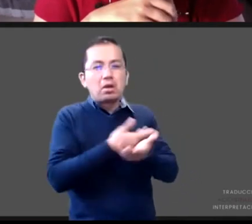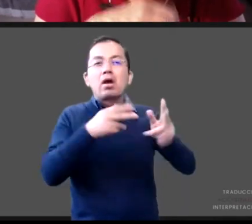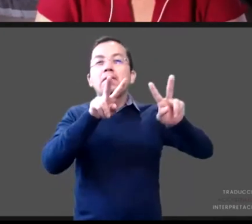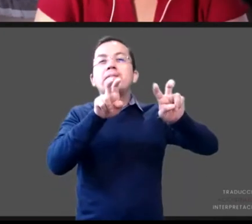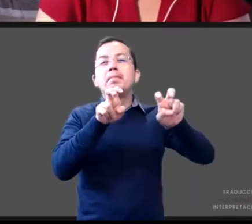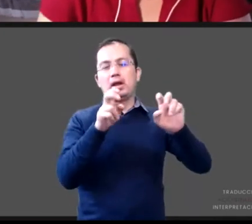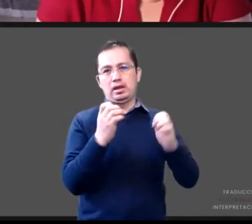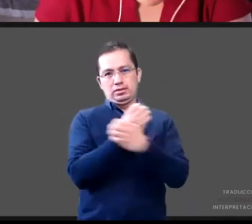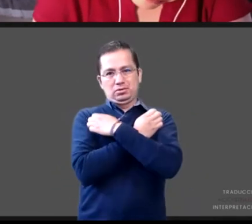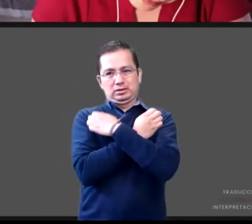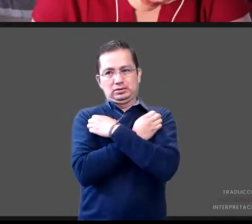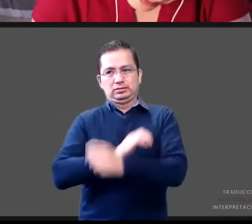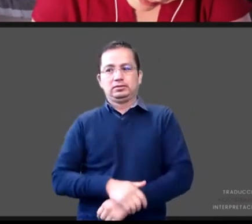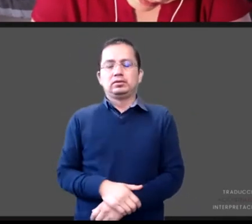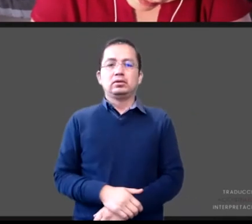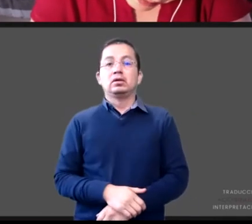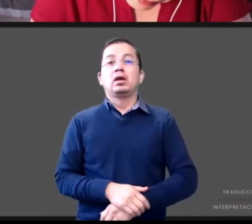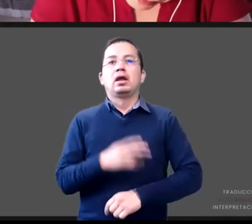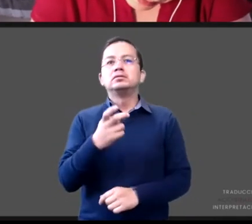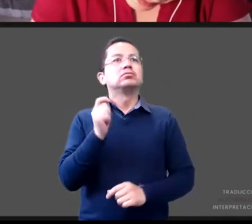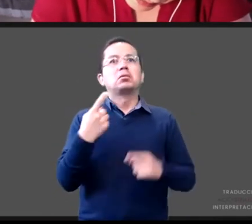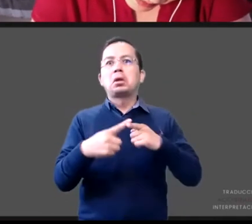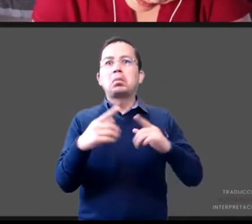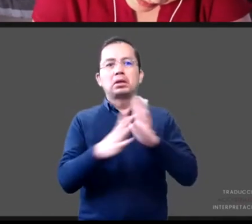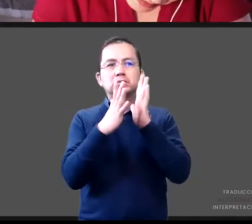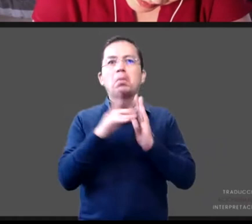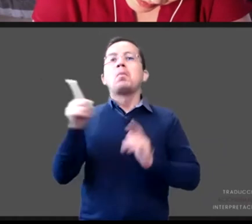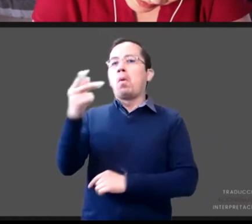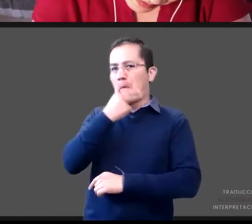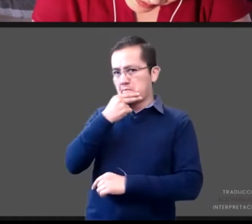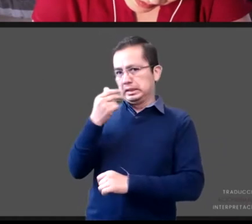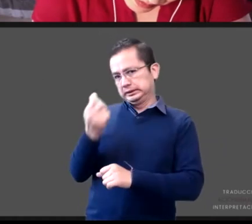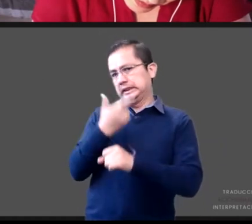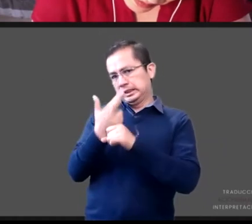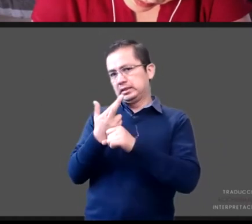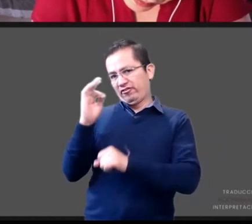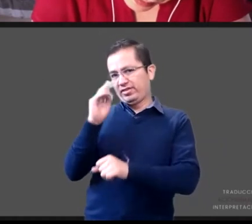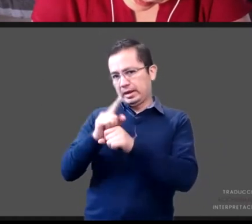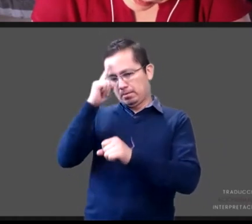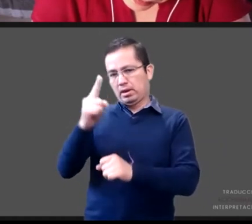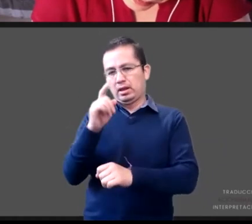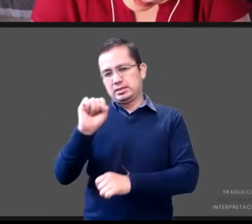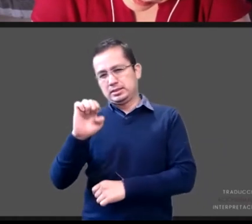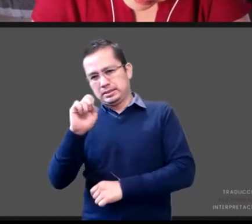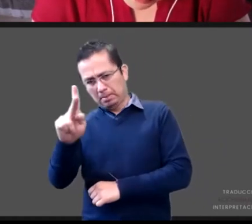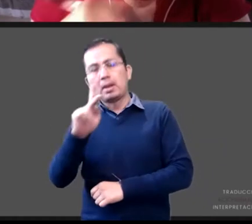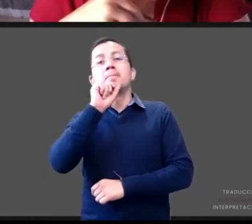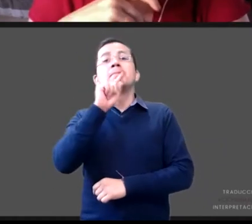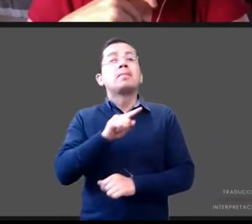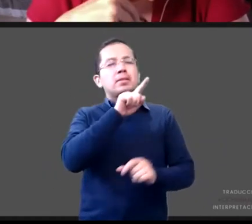Aquí tuvimos desde el secretario de Educación Federal, tuvimos secretarios estatales de